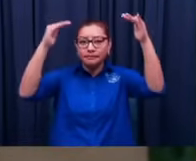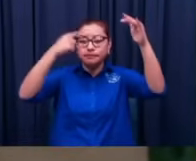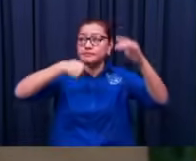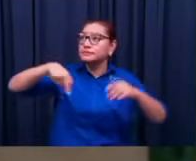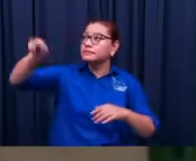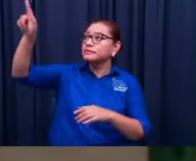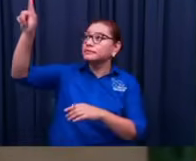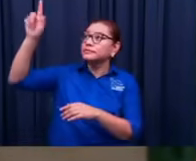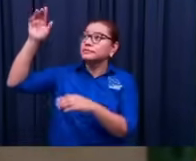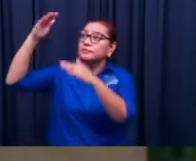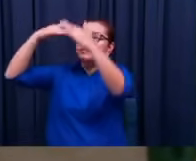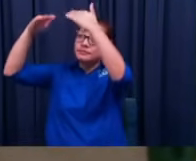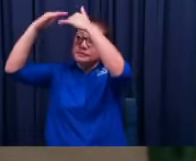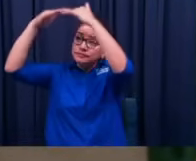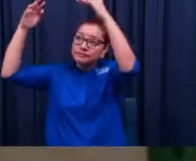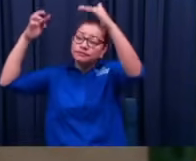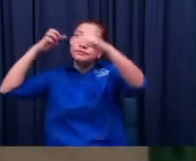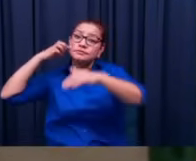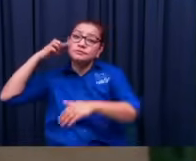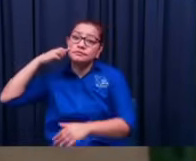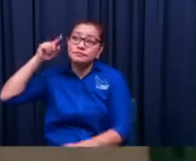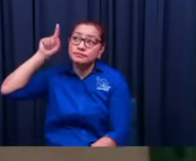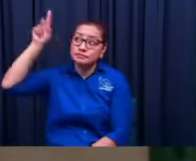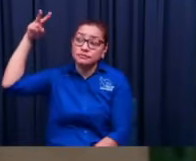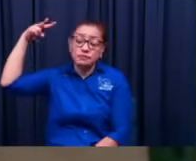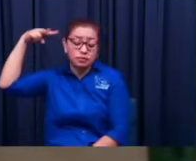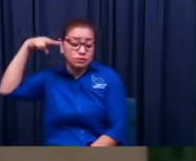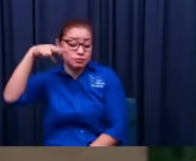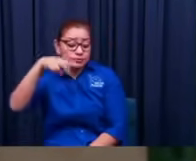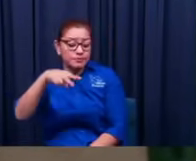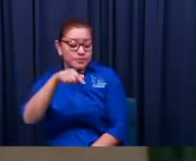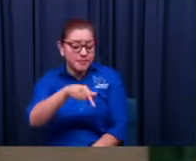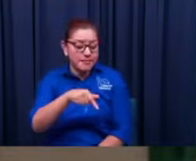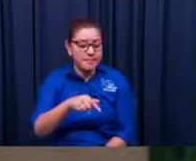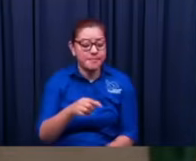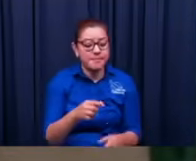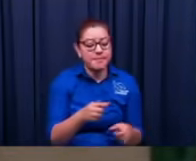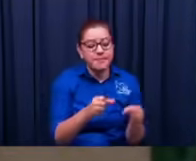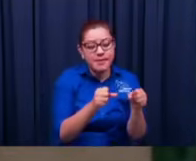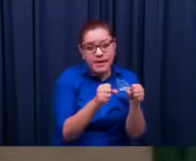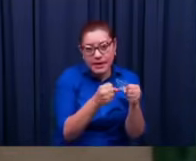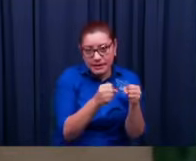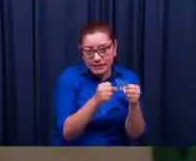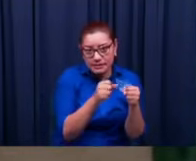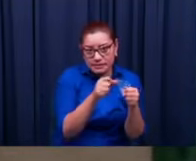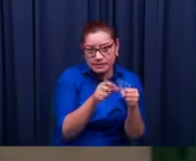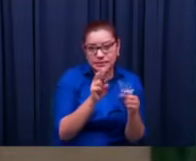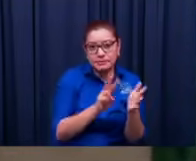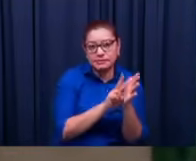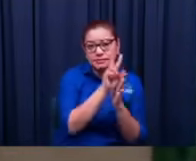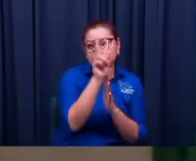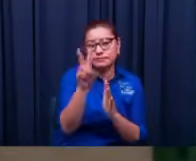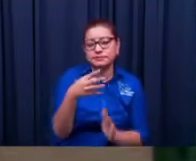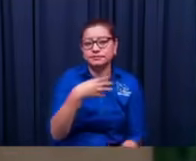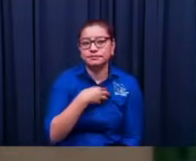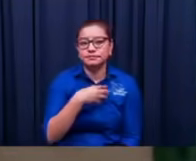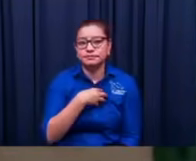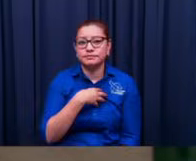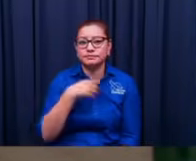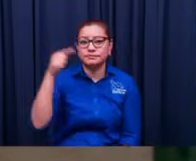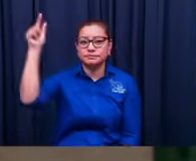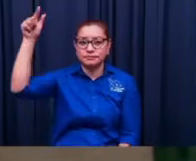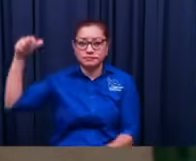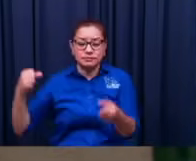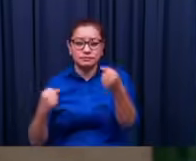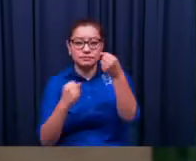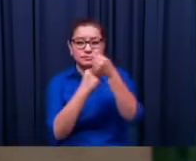voy al Padre. Como quien dice, yo voy a estar allá intercediendo y ustedes están en la propia voluntad haciendo cosas, yo desde allá los